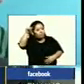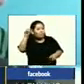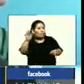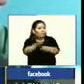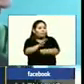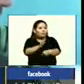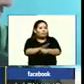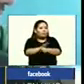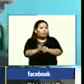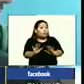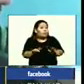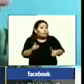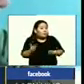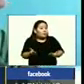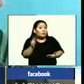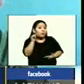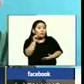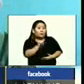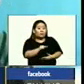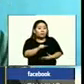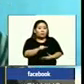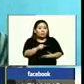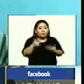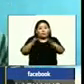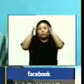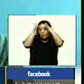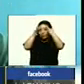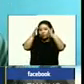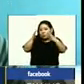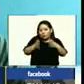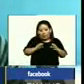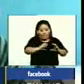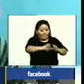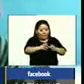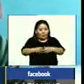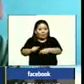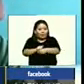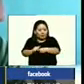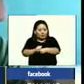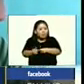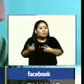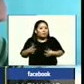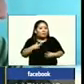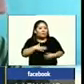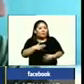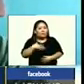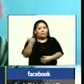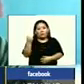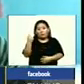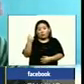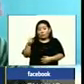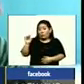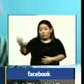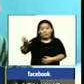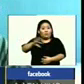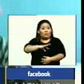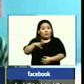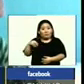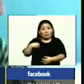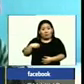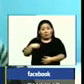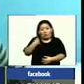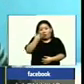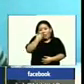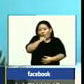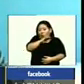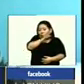bueno, es por eso que se decidió tener estos microciclos. Sí, lo que tenemos entendido es que un familiar se